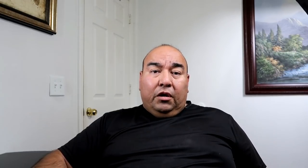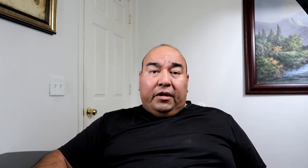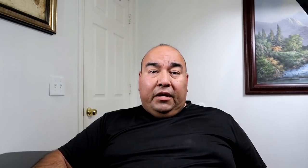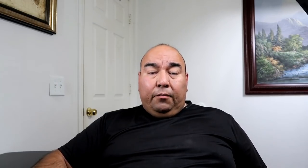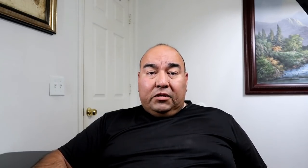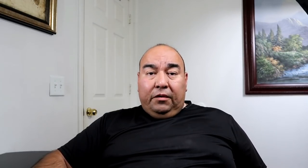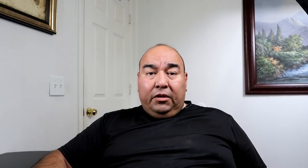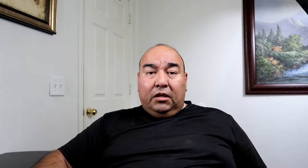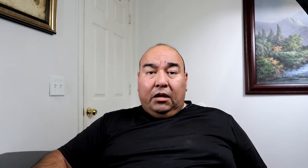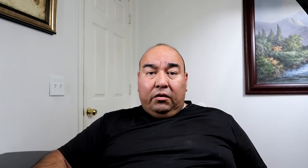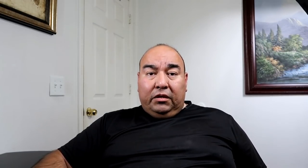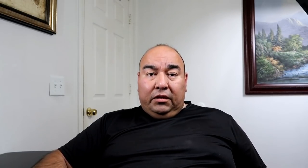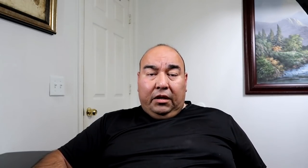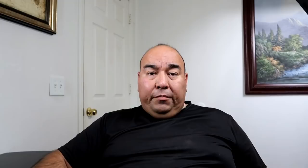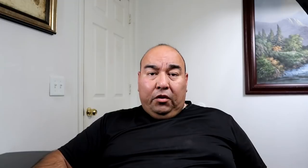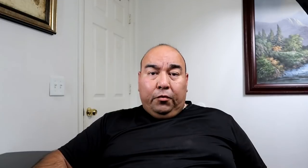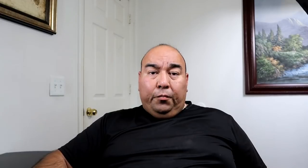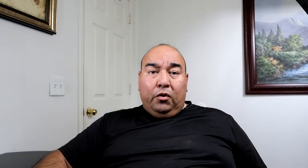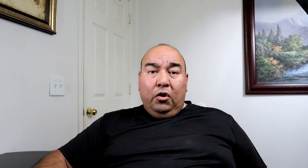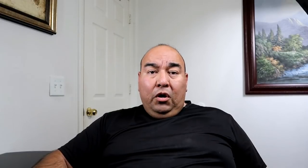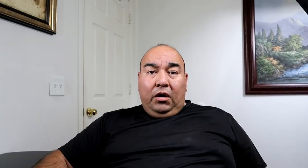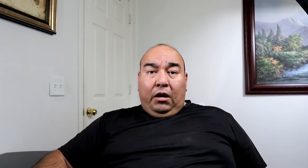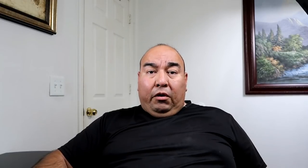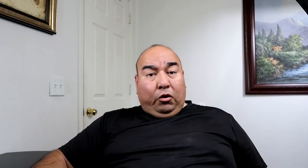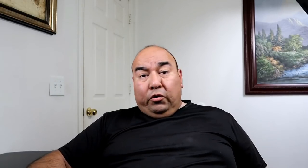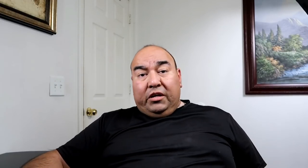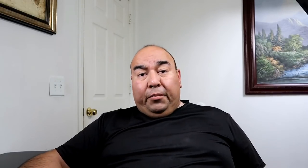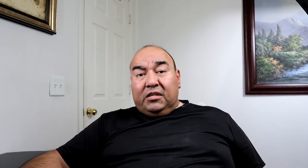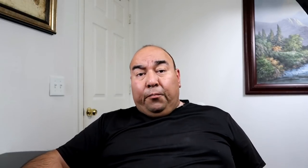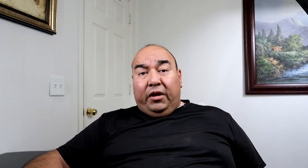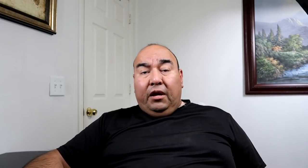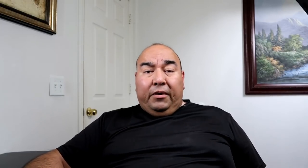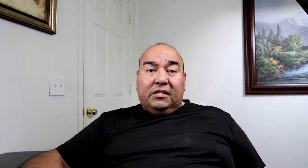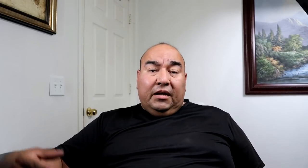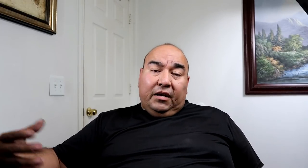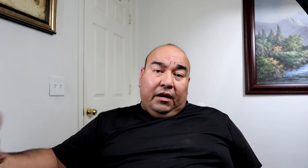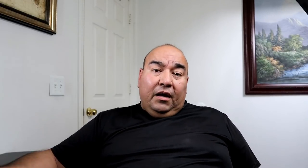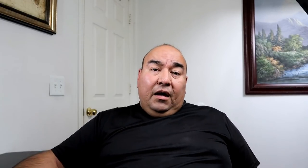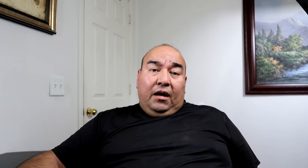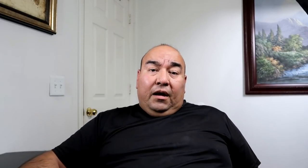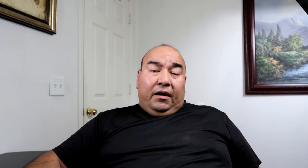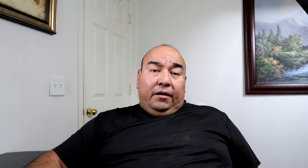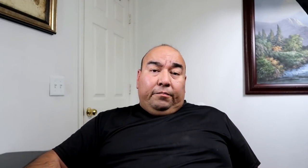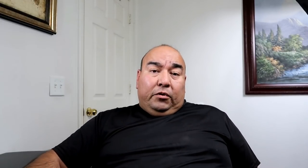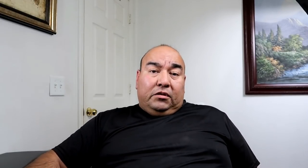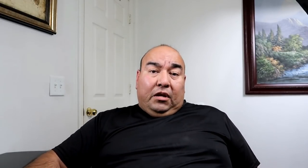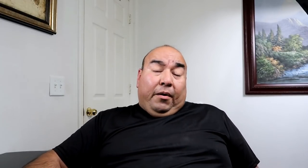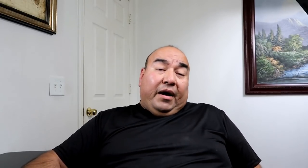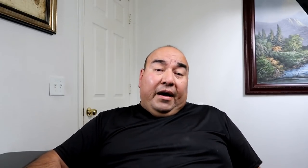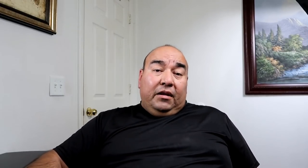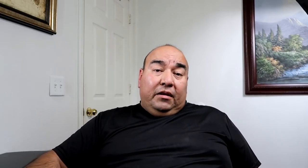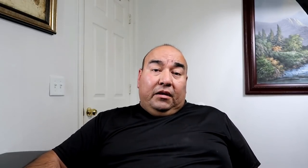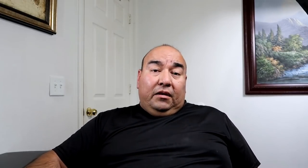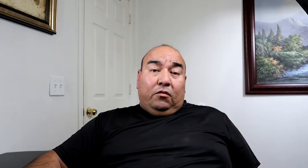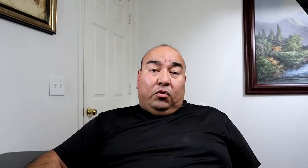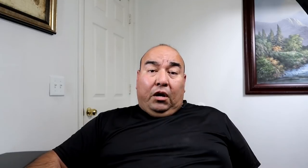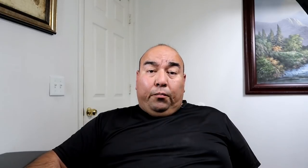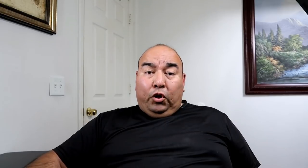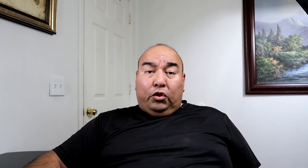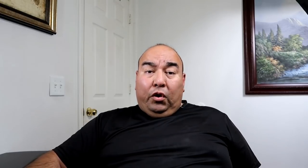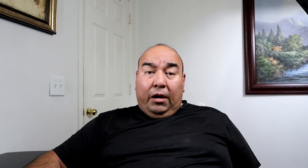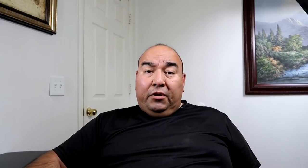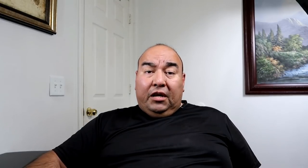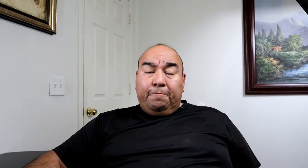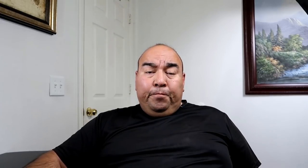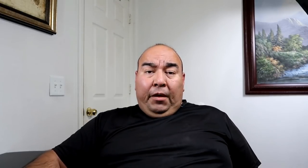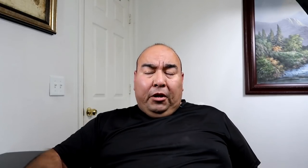de una u otra manera, pues siempre he tratado de tener el mío propio. Aunque no siempre se puede, a veces hay que pues trabajar y juntar